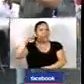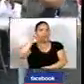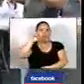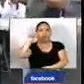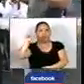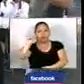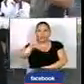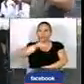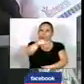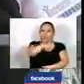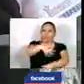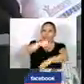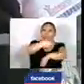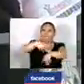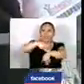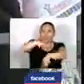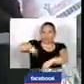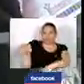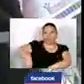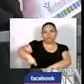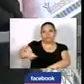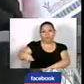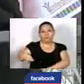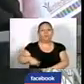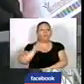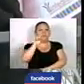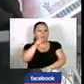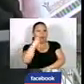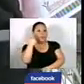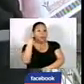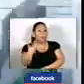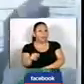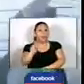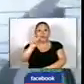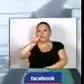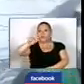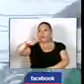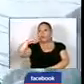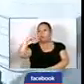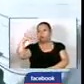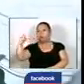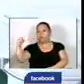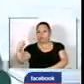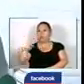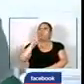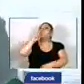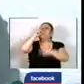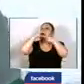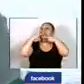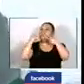Barrios. En total fueron 2.000 pruebas PCR las que se realizaron, por lo que en 48 horas se estarán